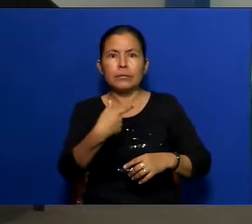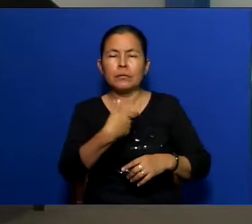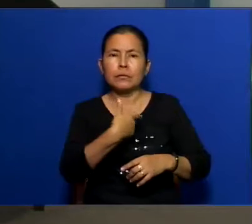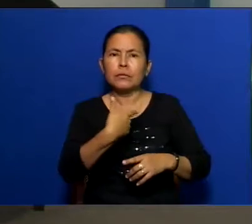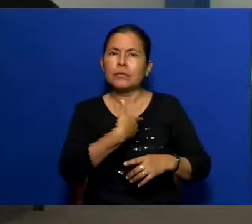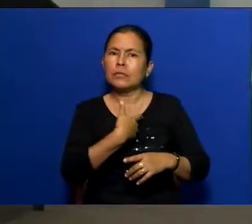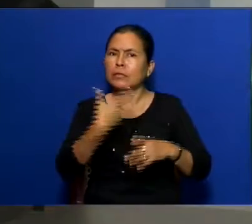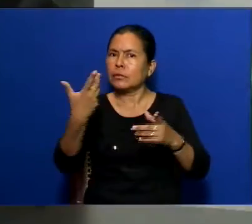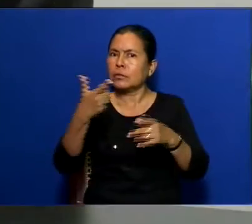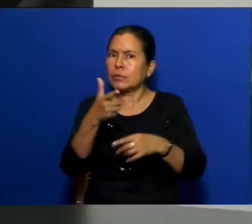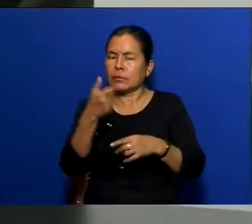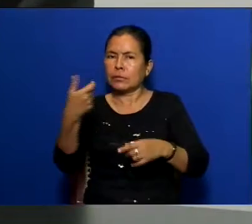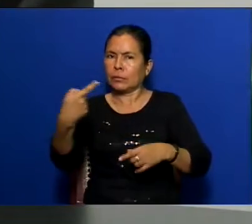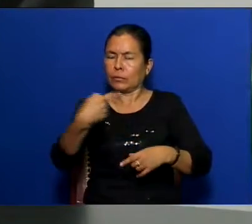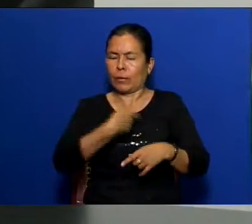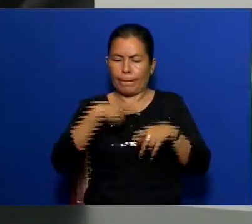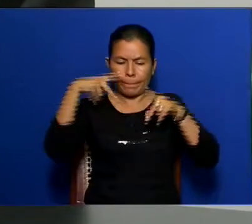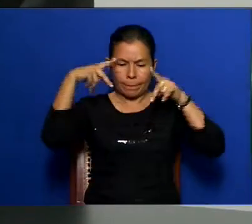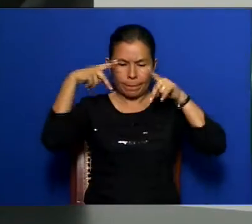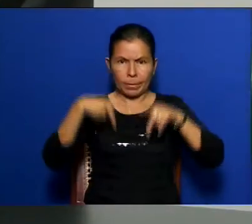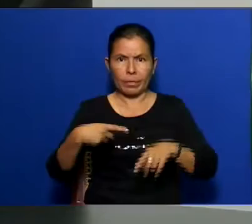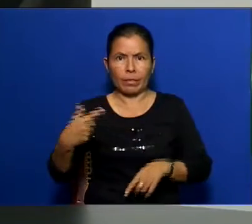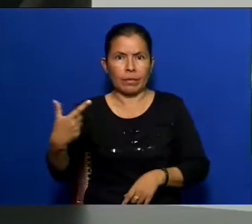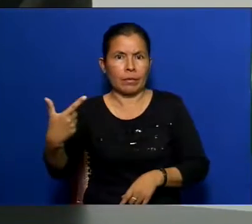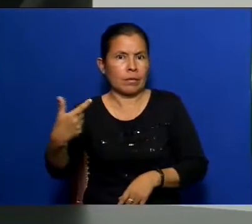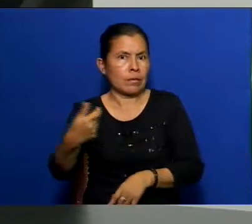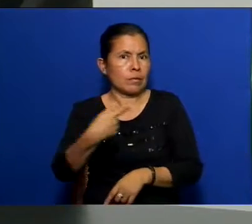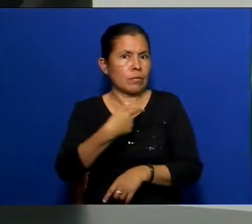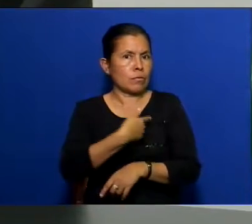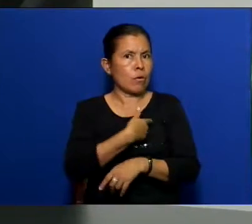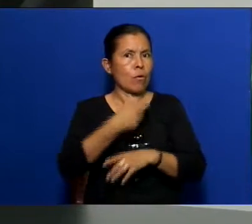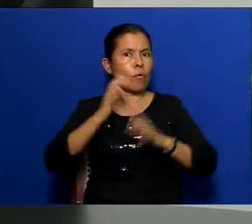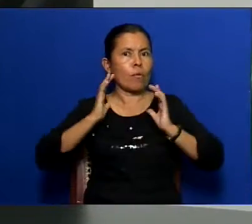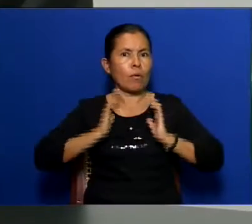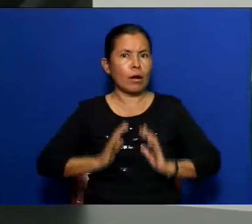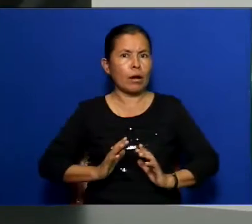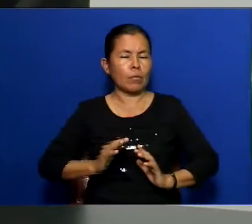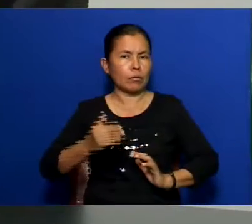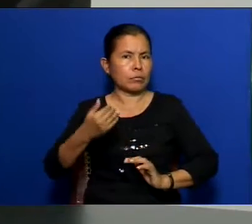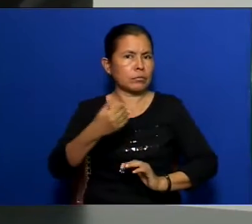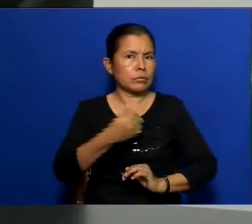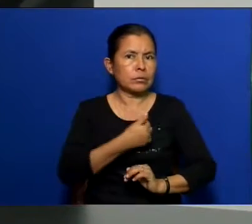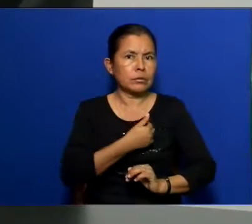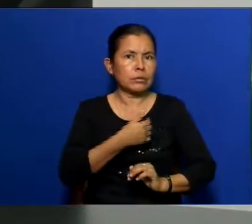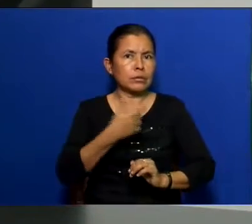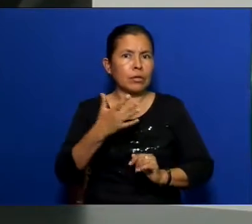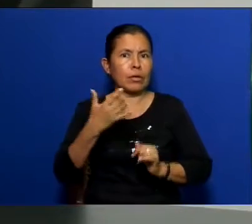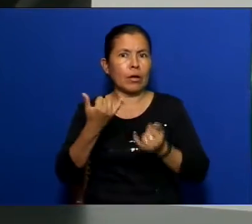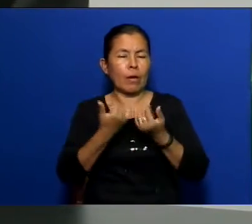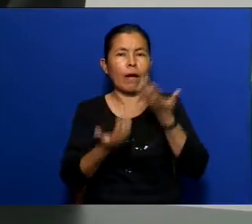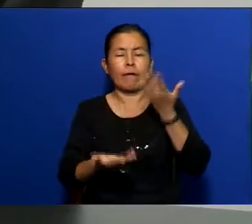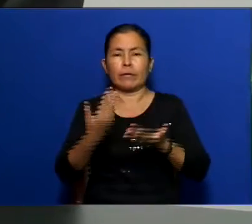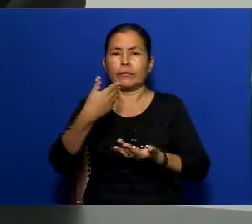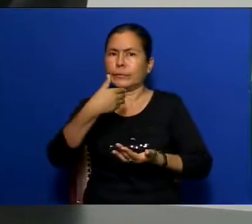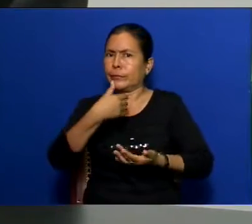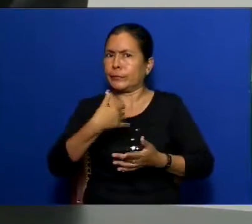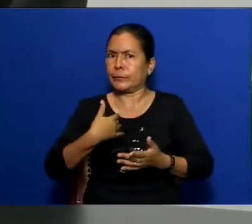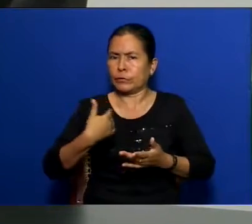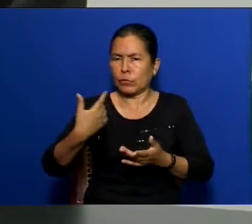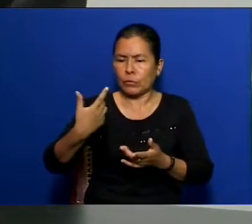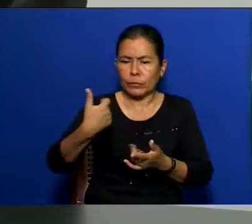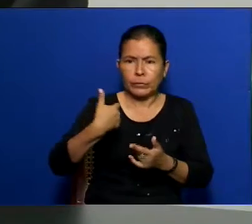fuego impacta en una persona, ese proyectil penetra dentro del cuerpo. Y muchas veces queda dentro del cuerpo, otras veces el